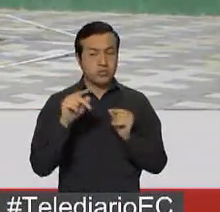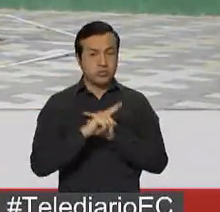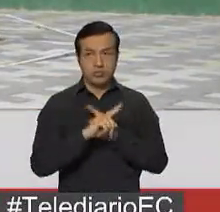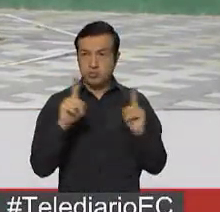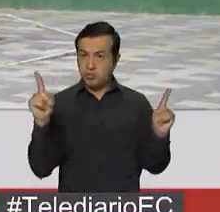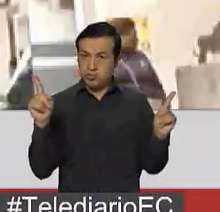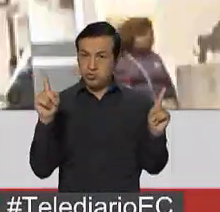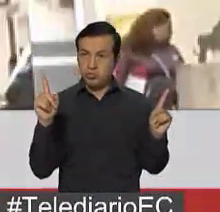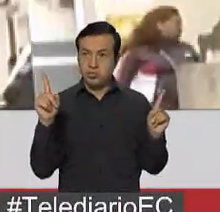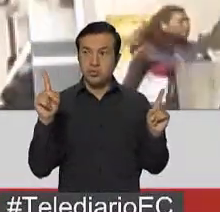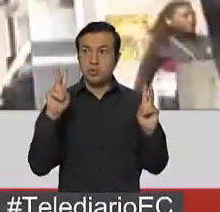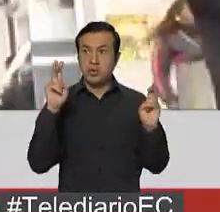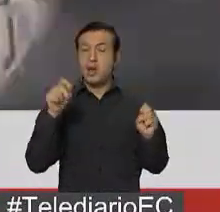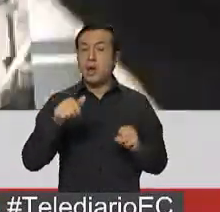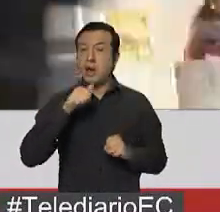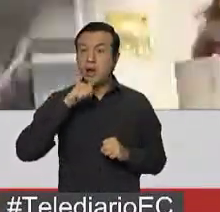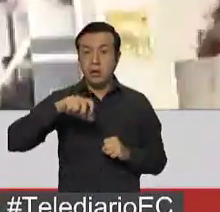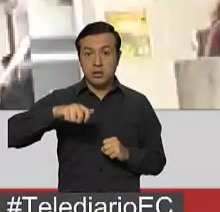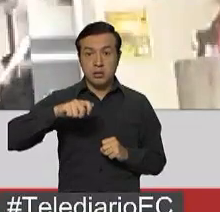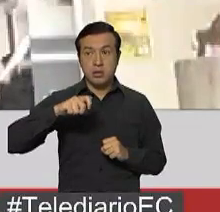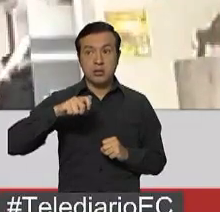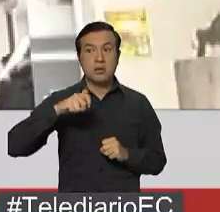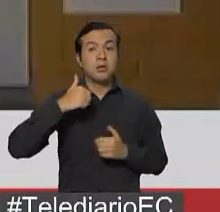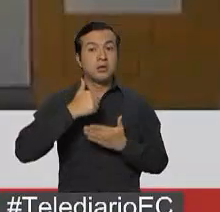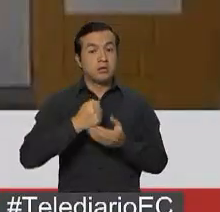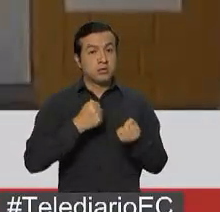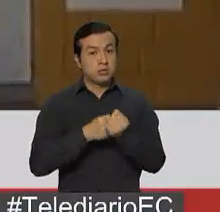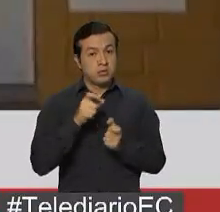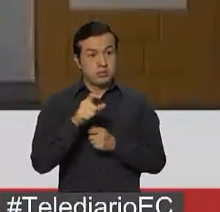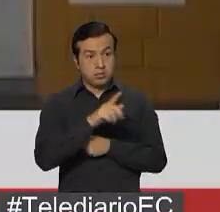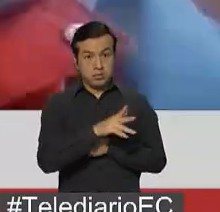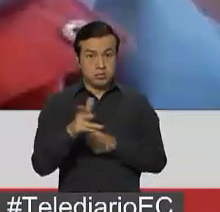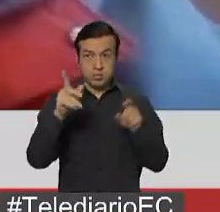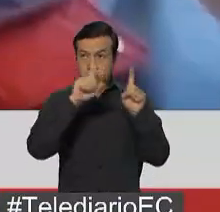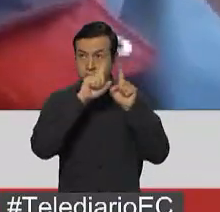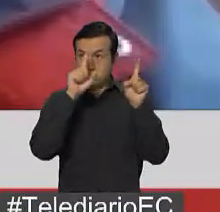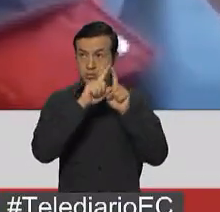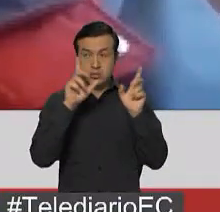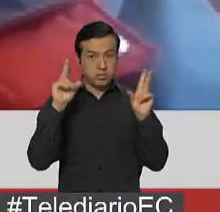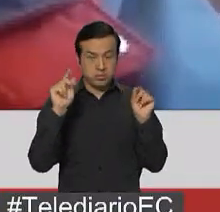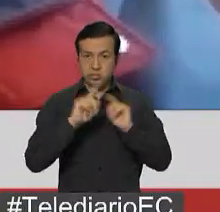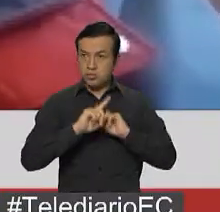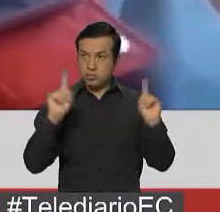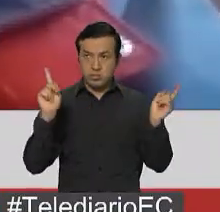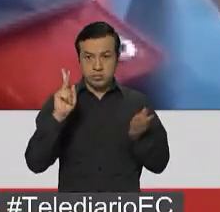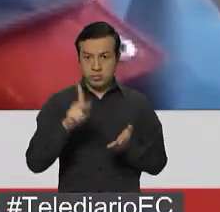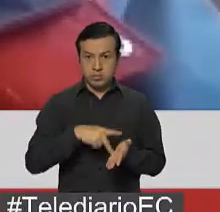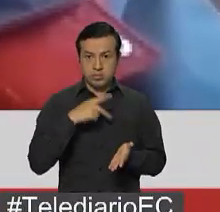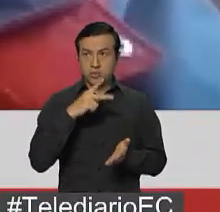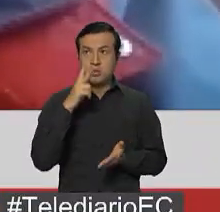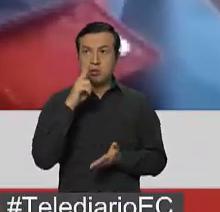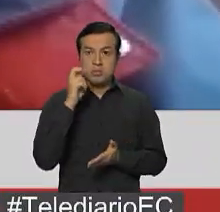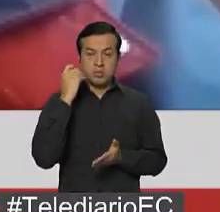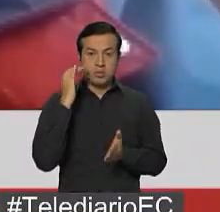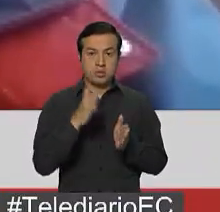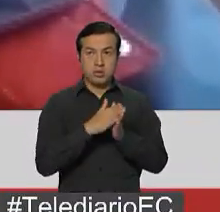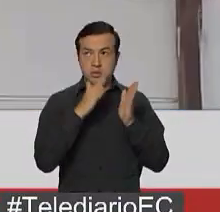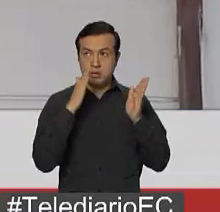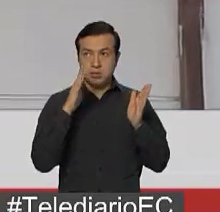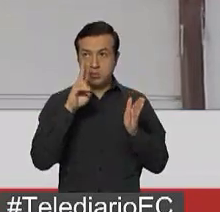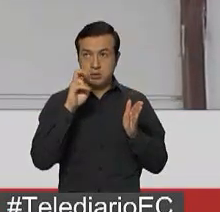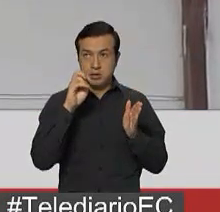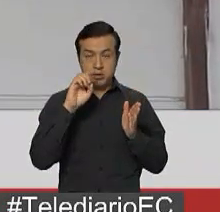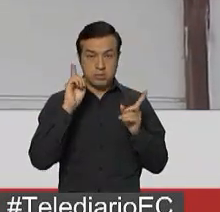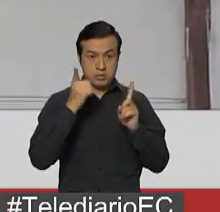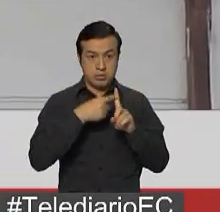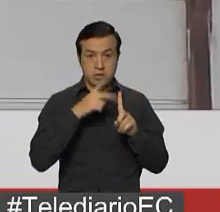básica de agua potable que beneficia a la ciudadanía ya los empresarios no cobraremos por los 20 primeros metros cúbicos